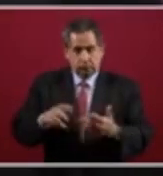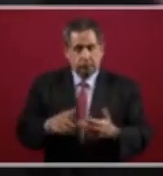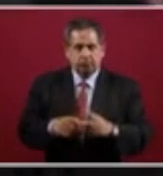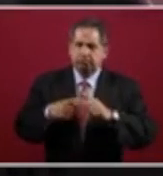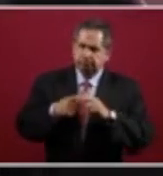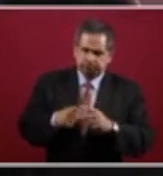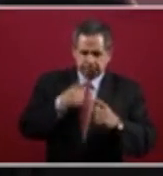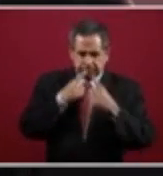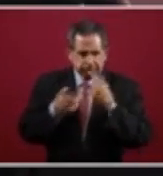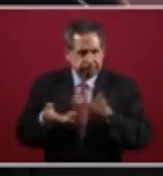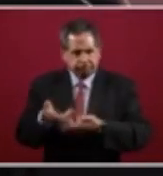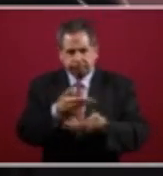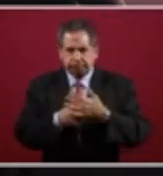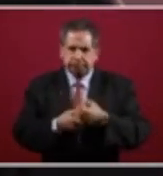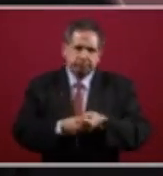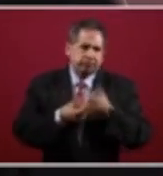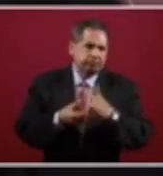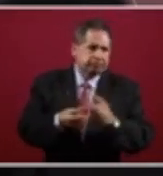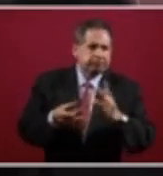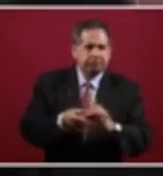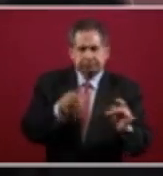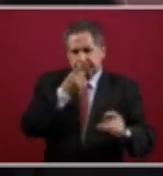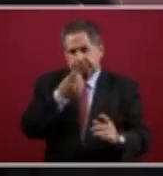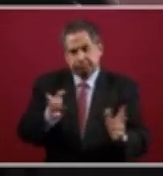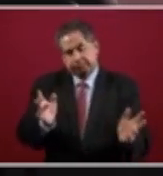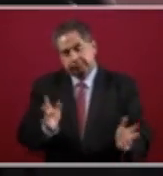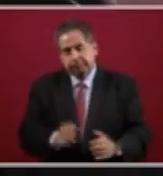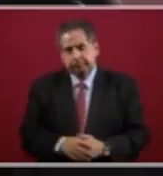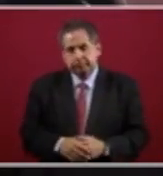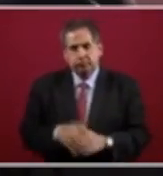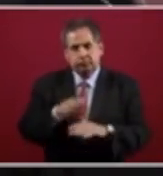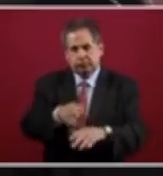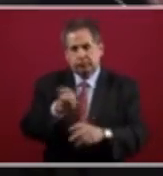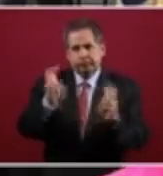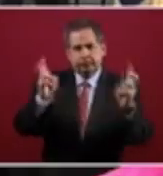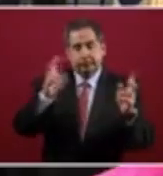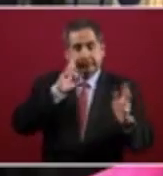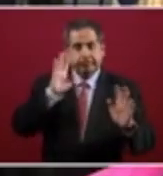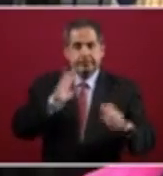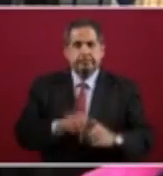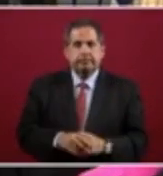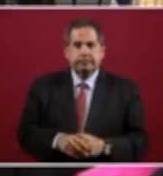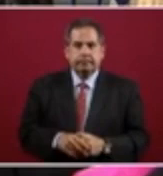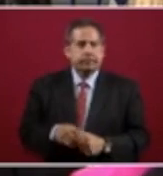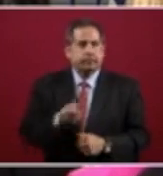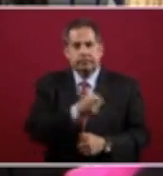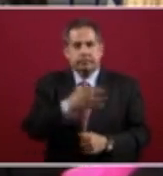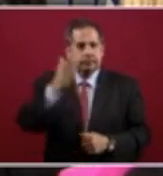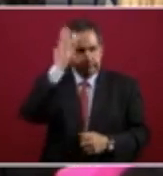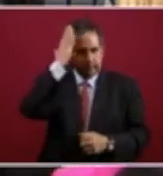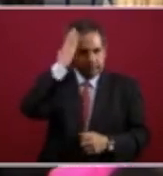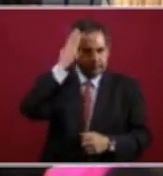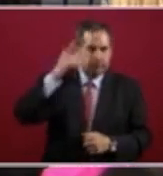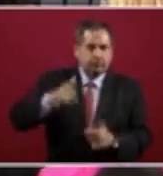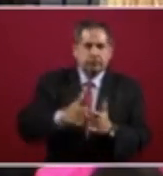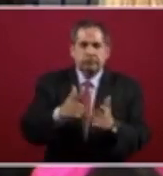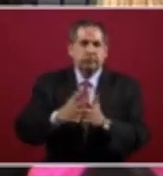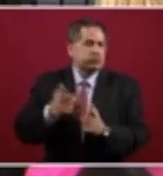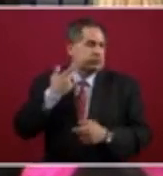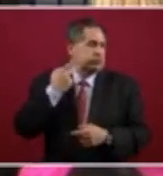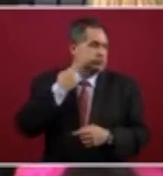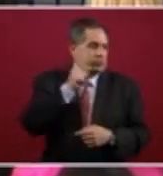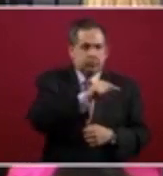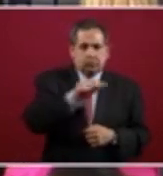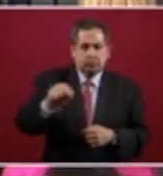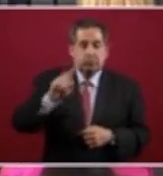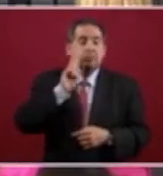empiecen a manifestarse al respecto los dirigentes de todos los